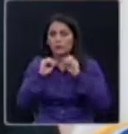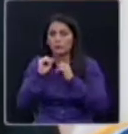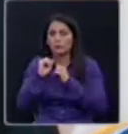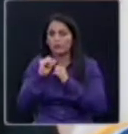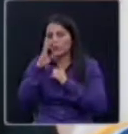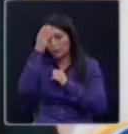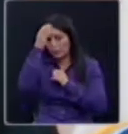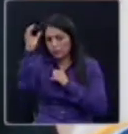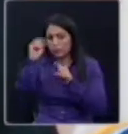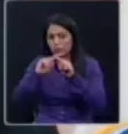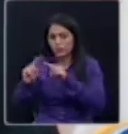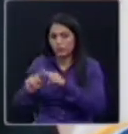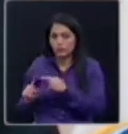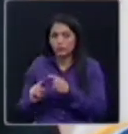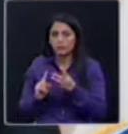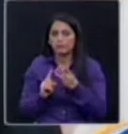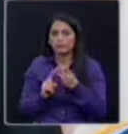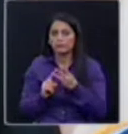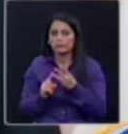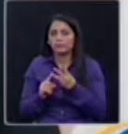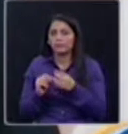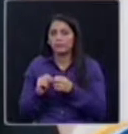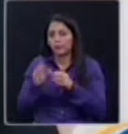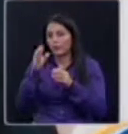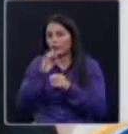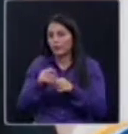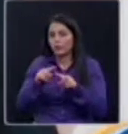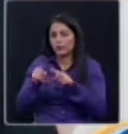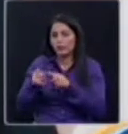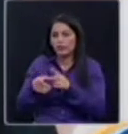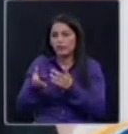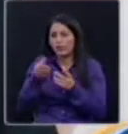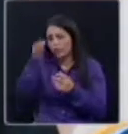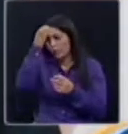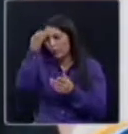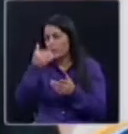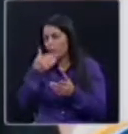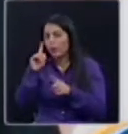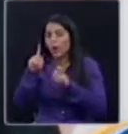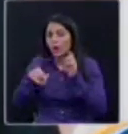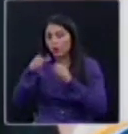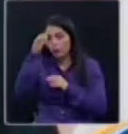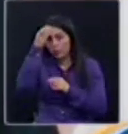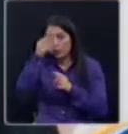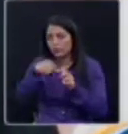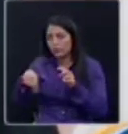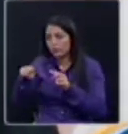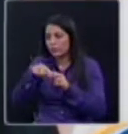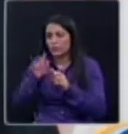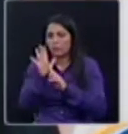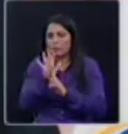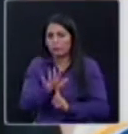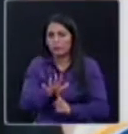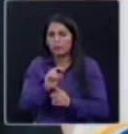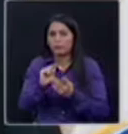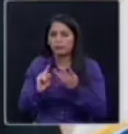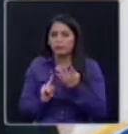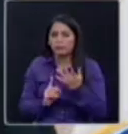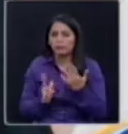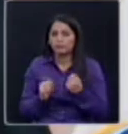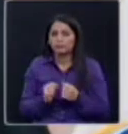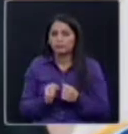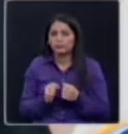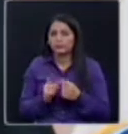identificación y clasificación de los tipos de contenido, difusión de contenidos discriminatorios, clasificación de audiencias y franjas horarias,